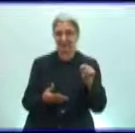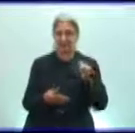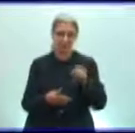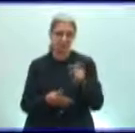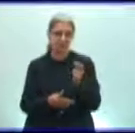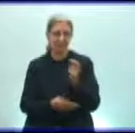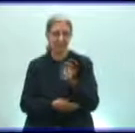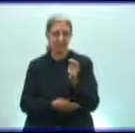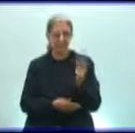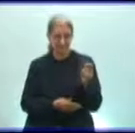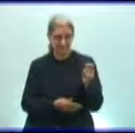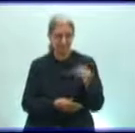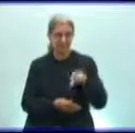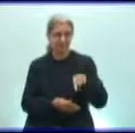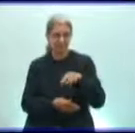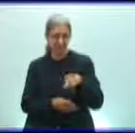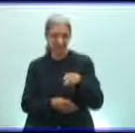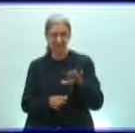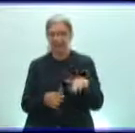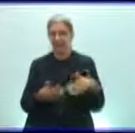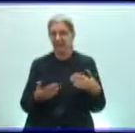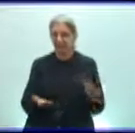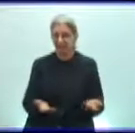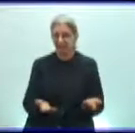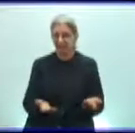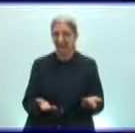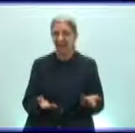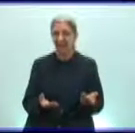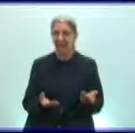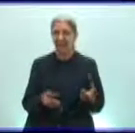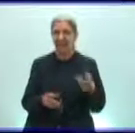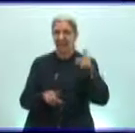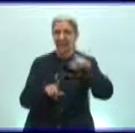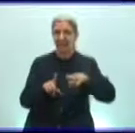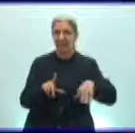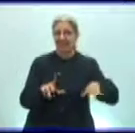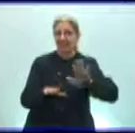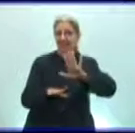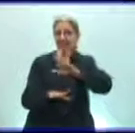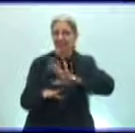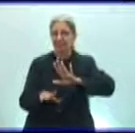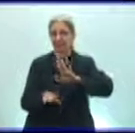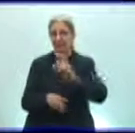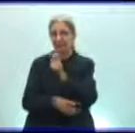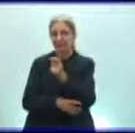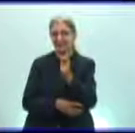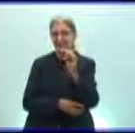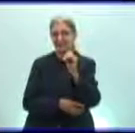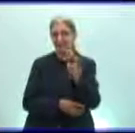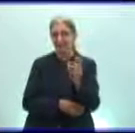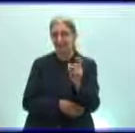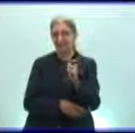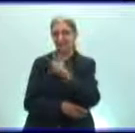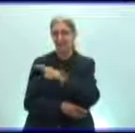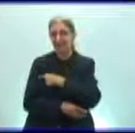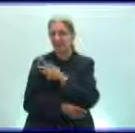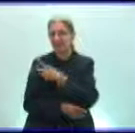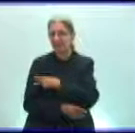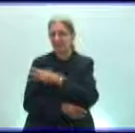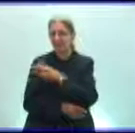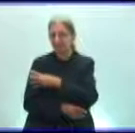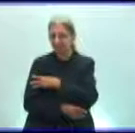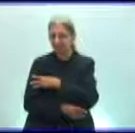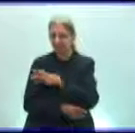reciben. Y por eso se le llama que, bueno, puede ser considerado como uno de los arquitectos de la enseñanza de la matemática de los tres niveles. Fue profesor